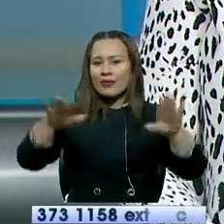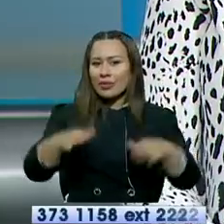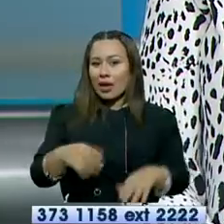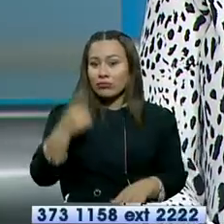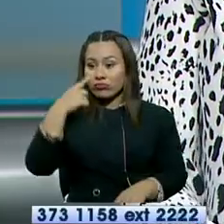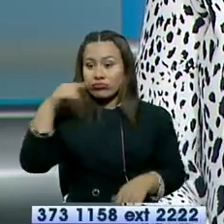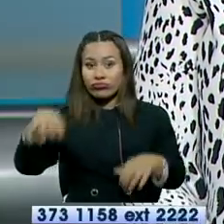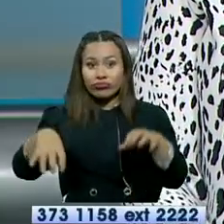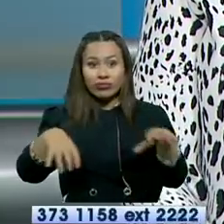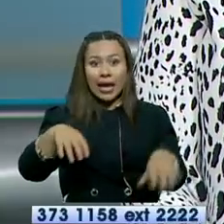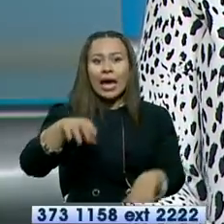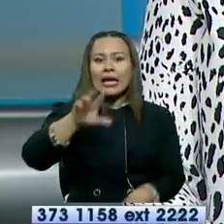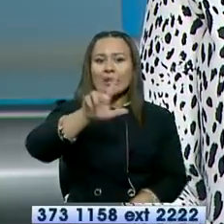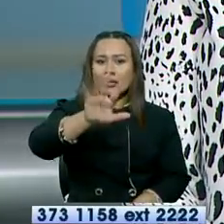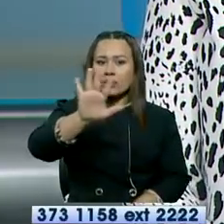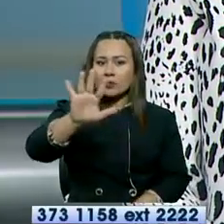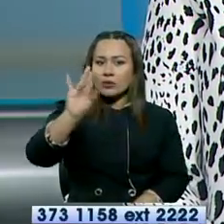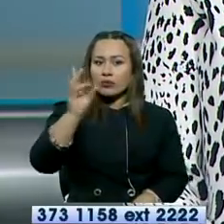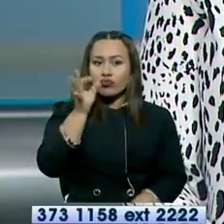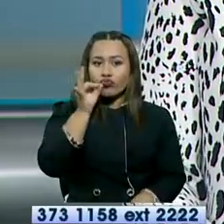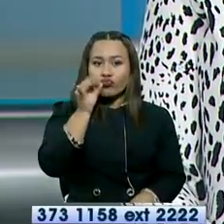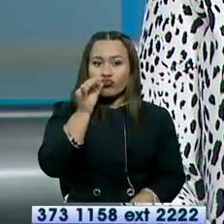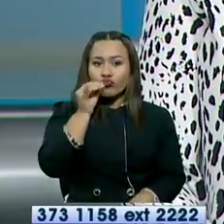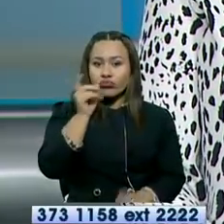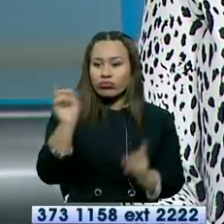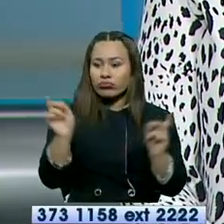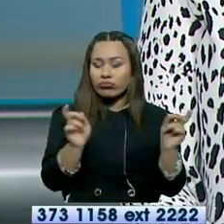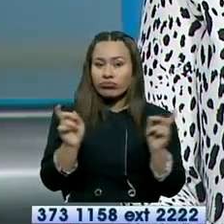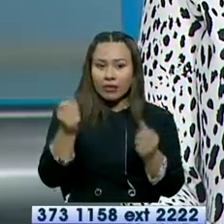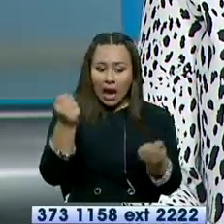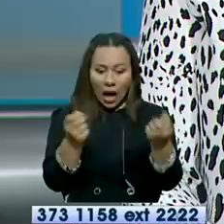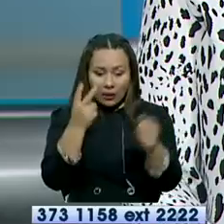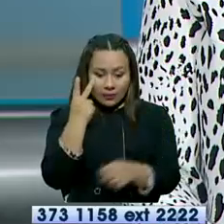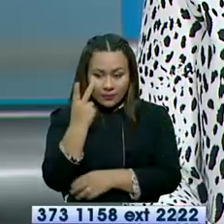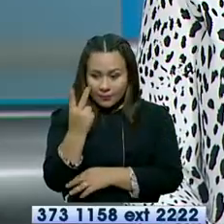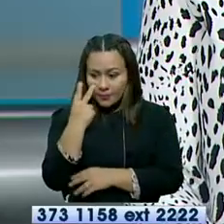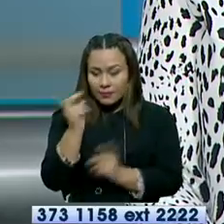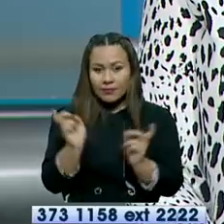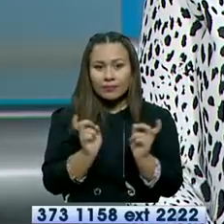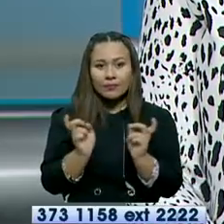Asimismo, 357 agentes de tránsito realizarán controles permanentes.